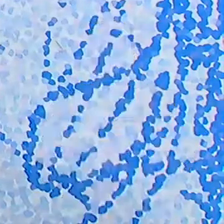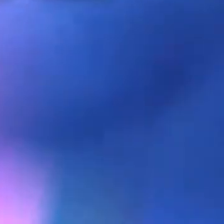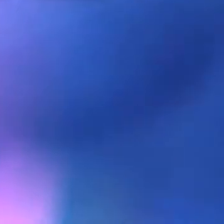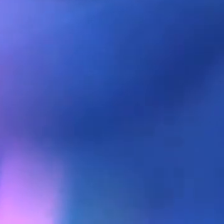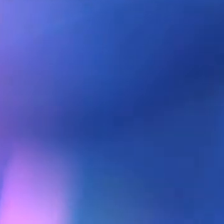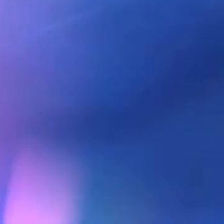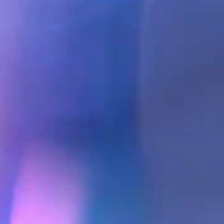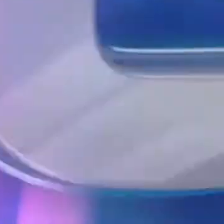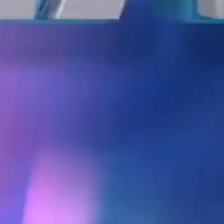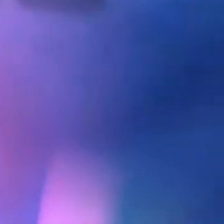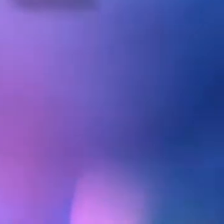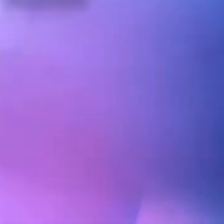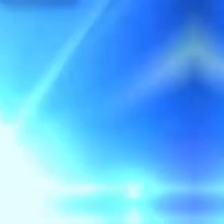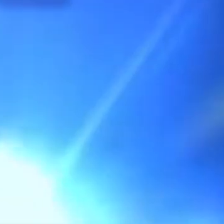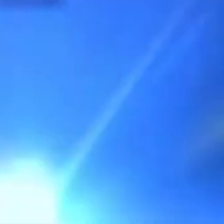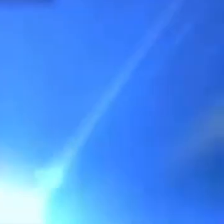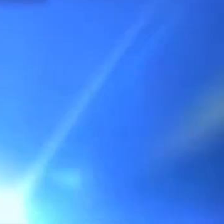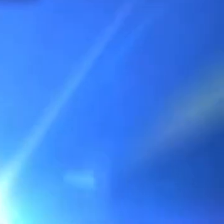regresamos.